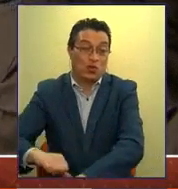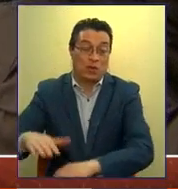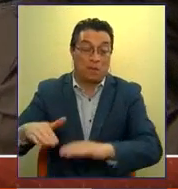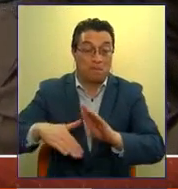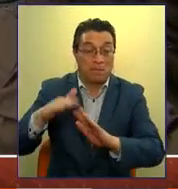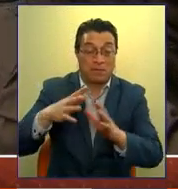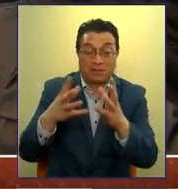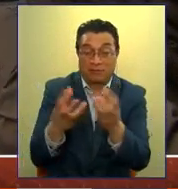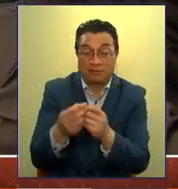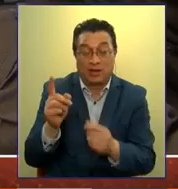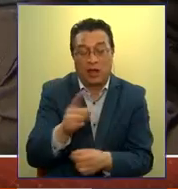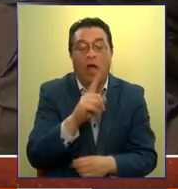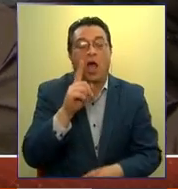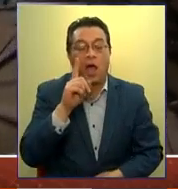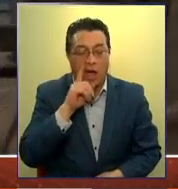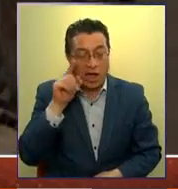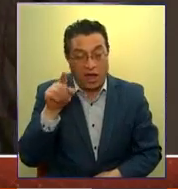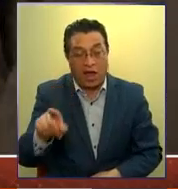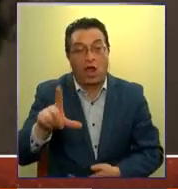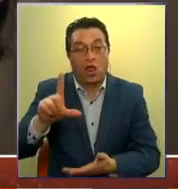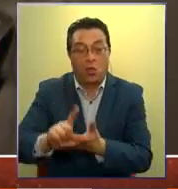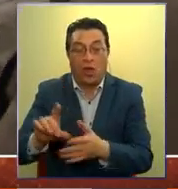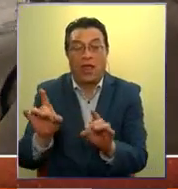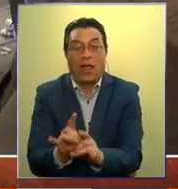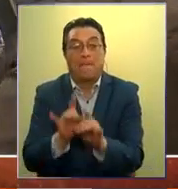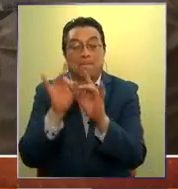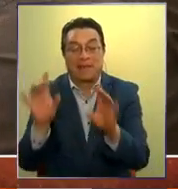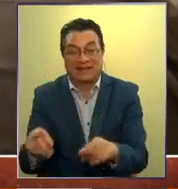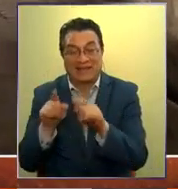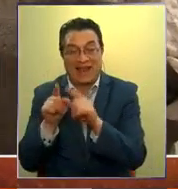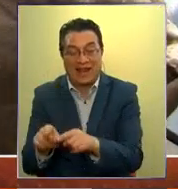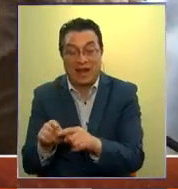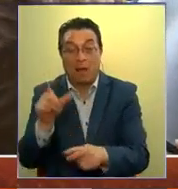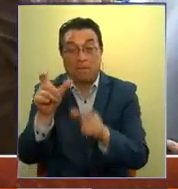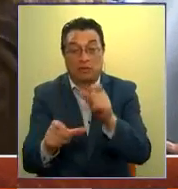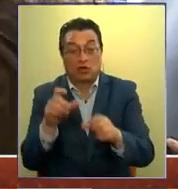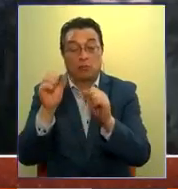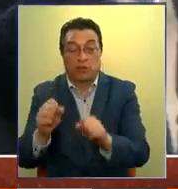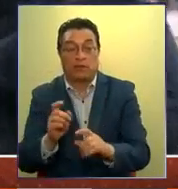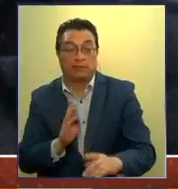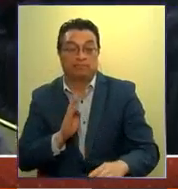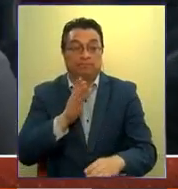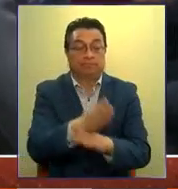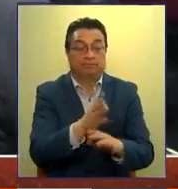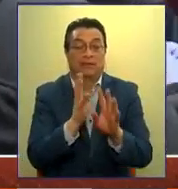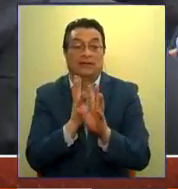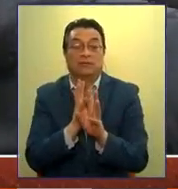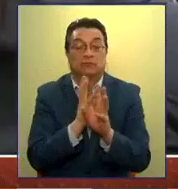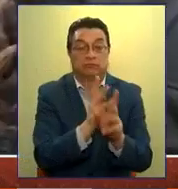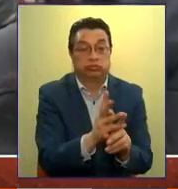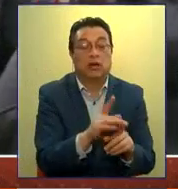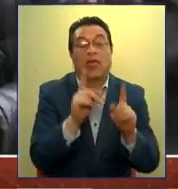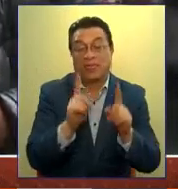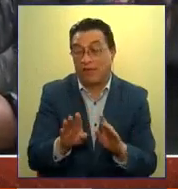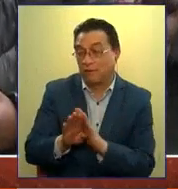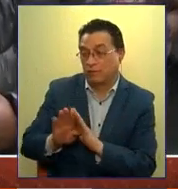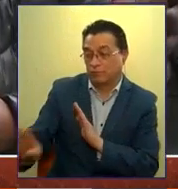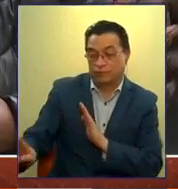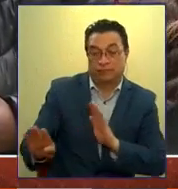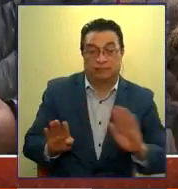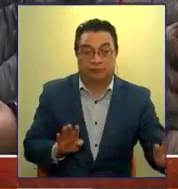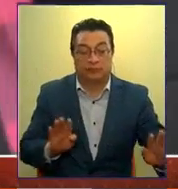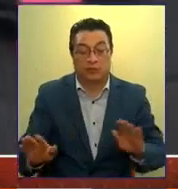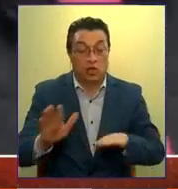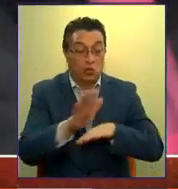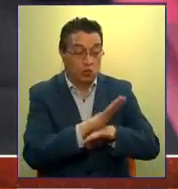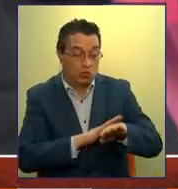populosas, habilitados lugares especiales donde las personas van a poder ir de forma segura, con el debido distanciamiento social, con el